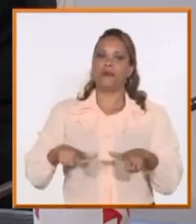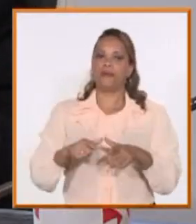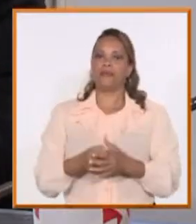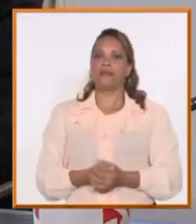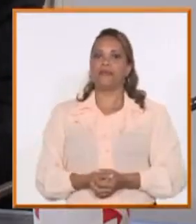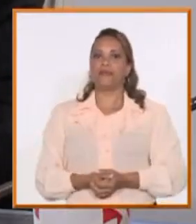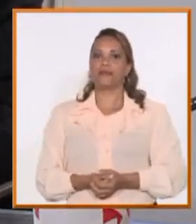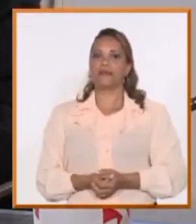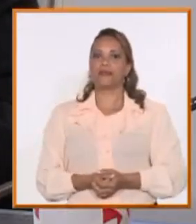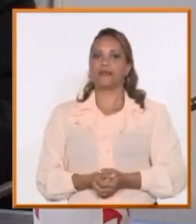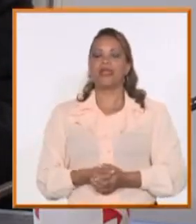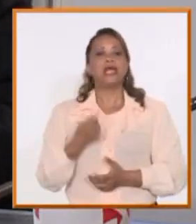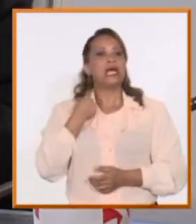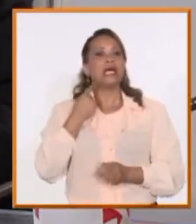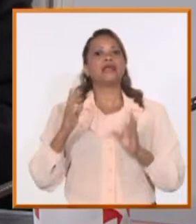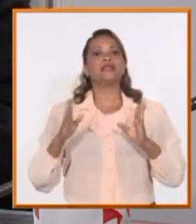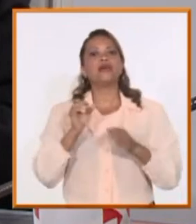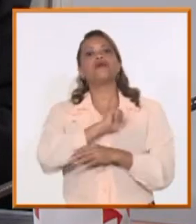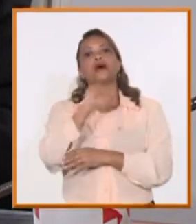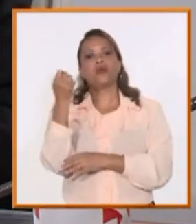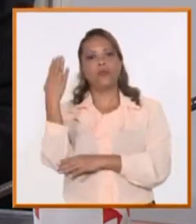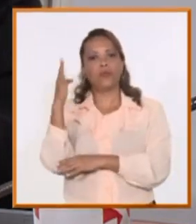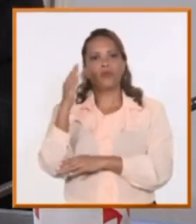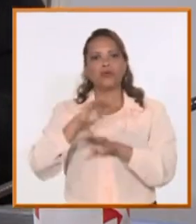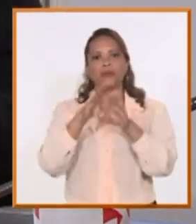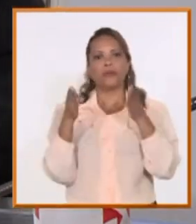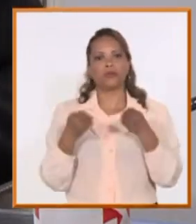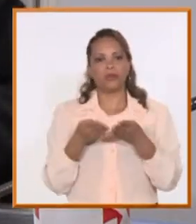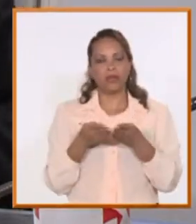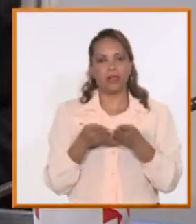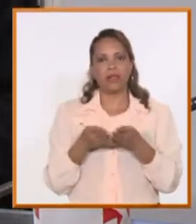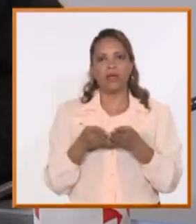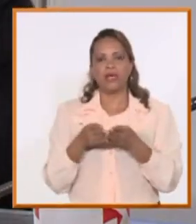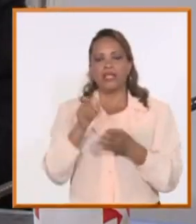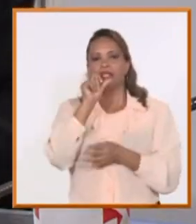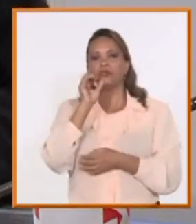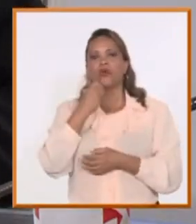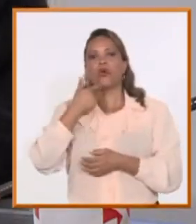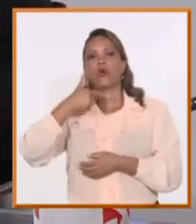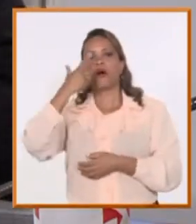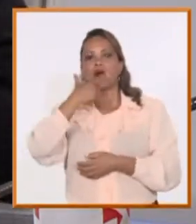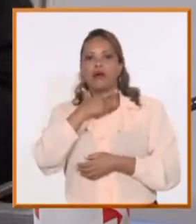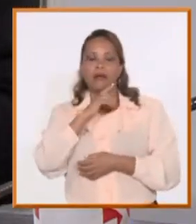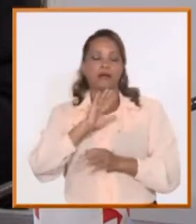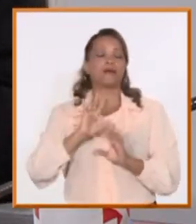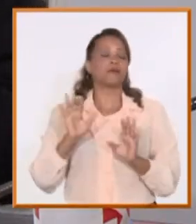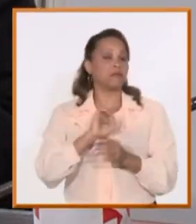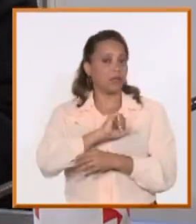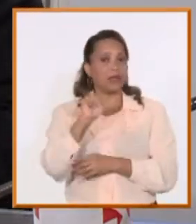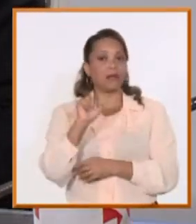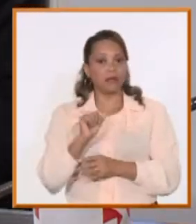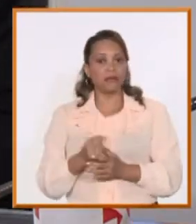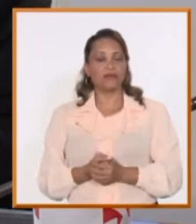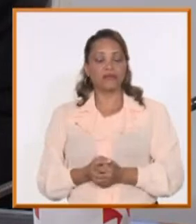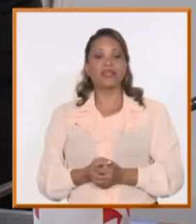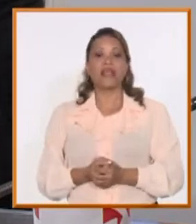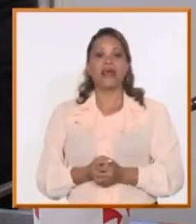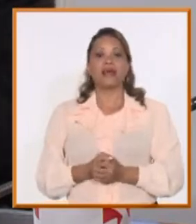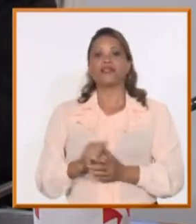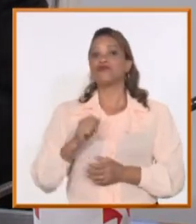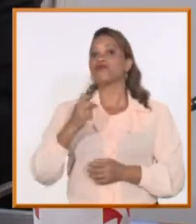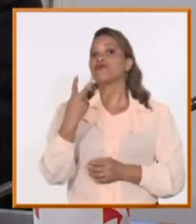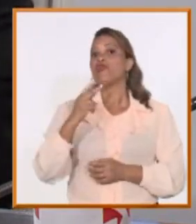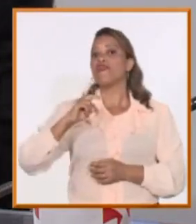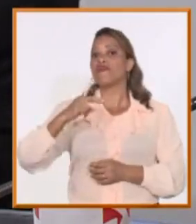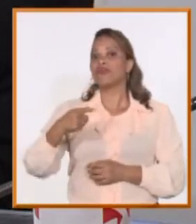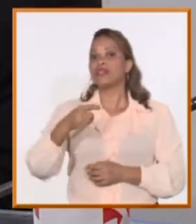varias veces mundial. No, este año ganó bronce en el Mundial de Doha. O sea que no es ningún... ¿Me entiendes? Entonces, ganarle 2 veces,